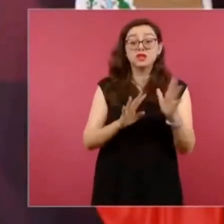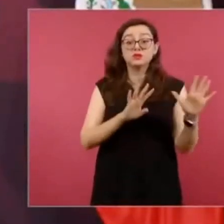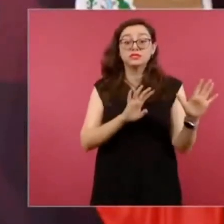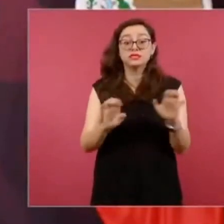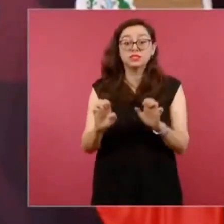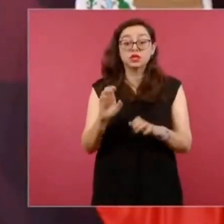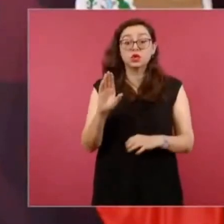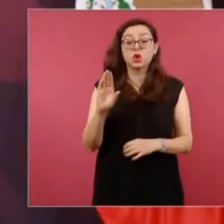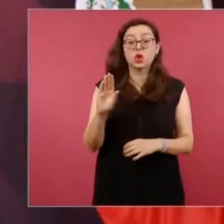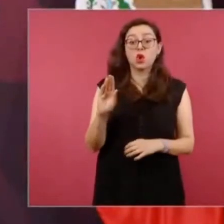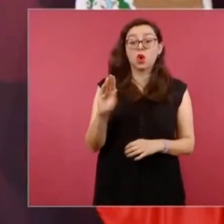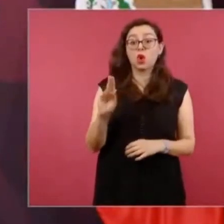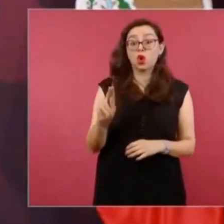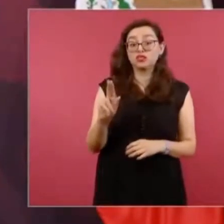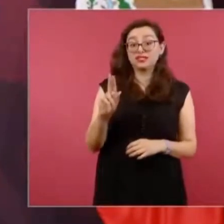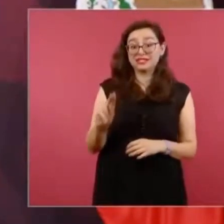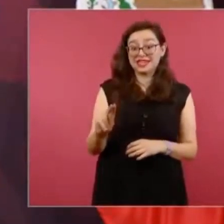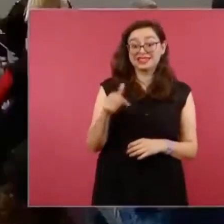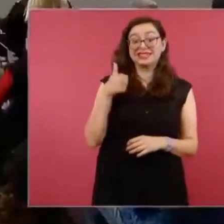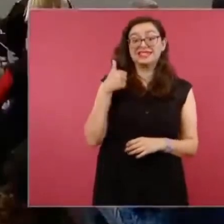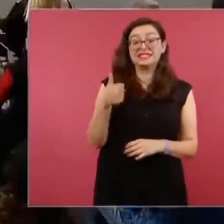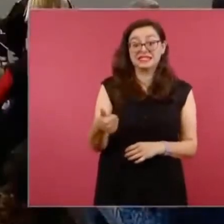domina hasta 1911,